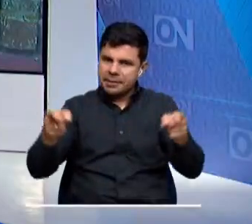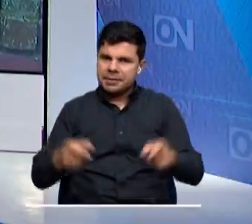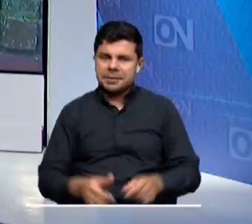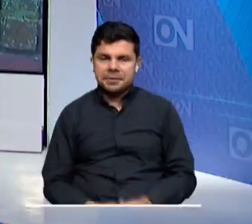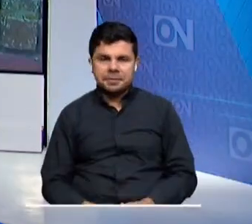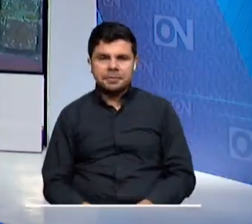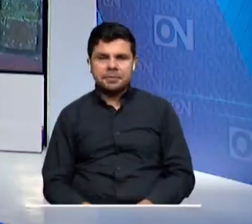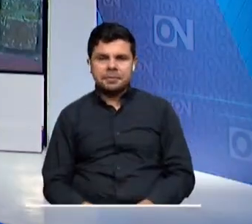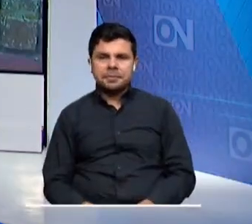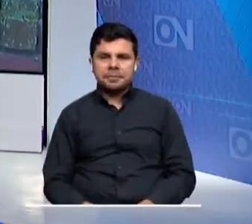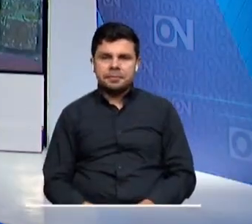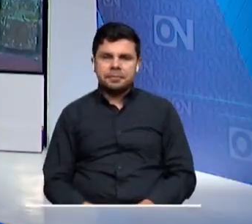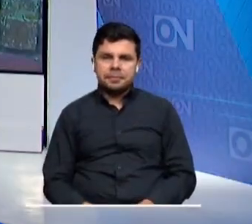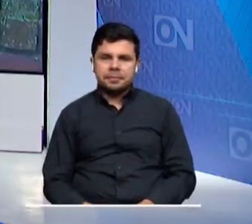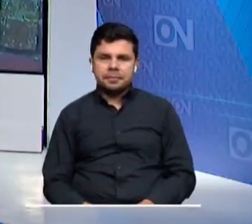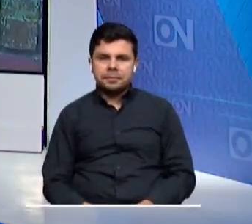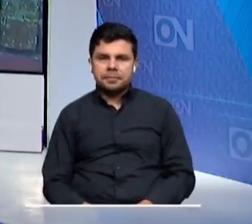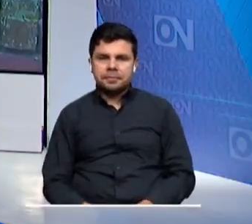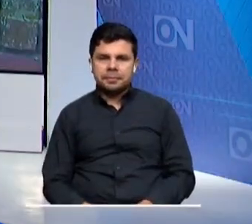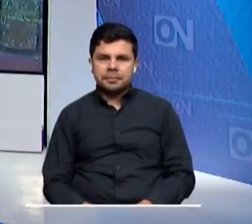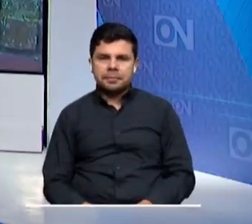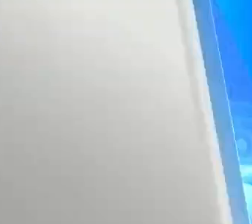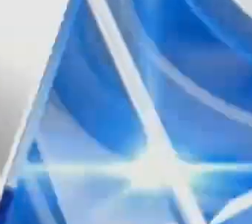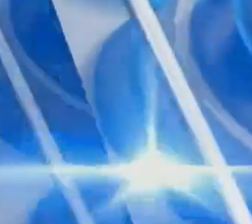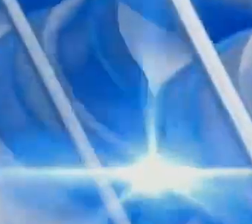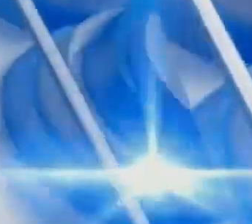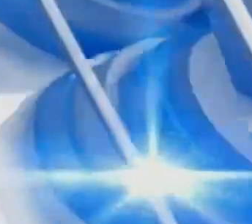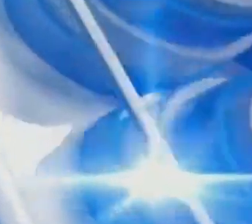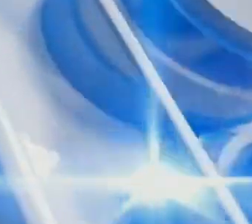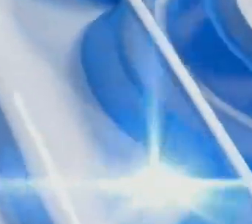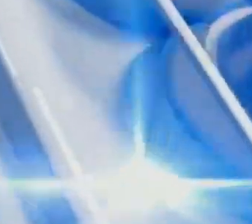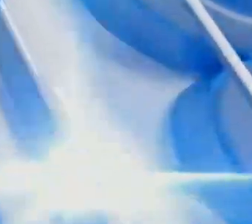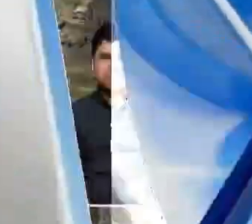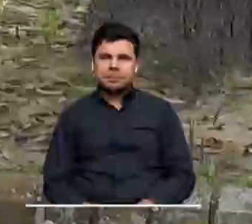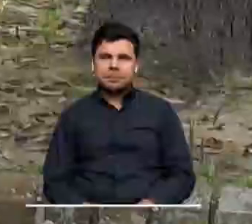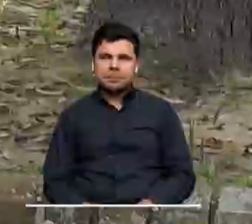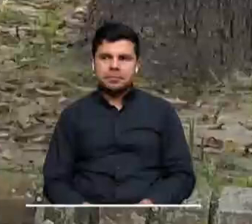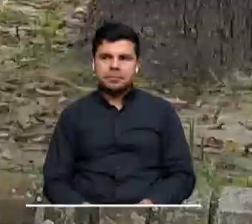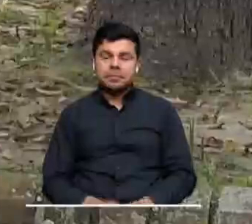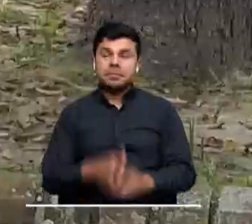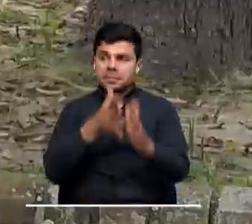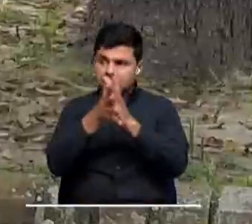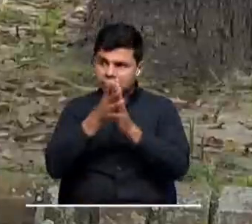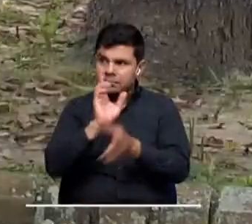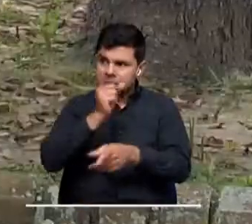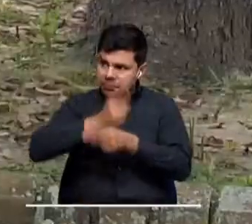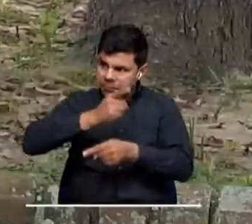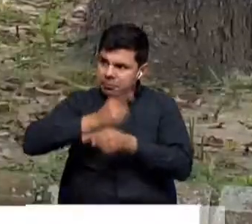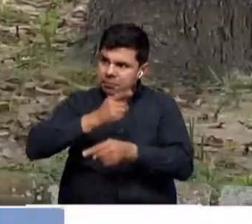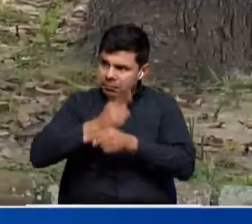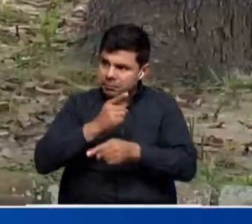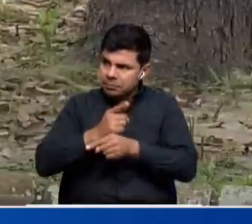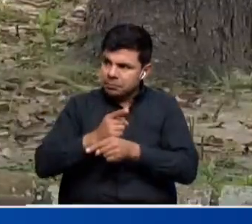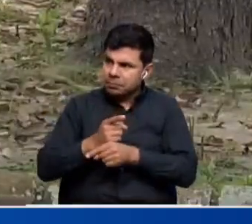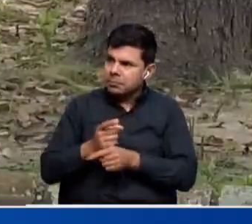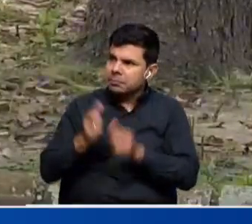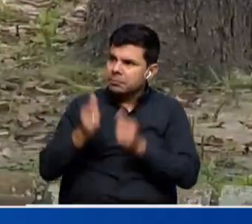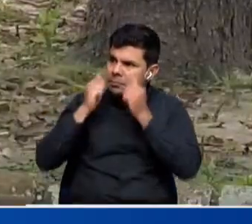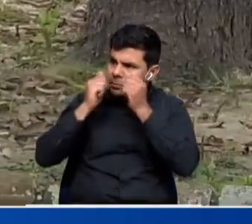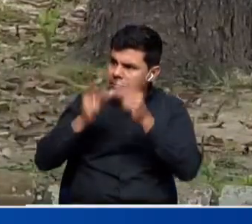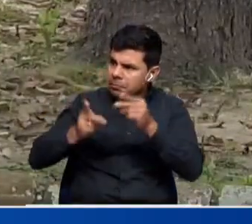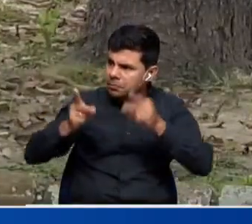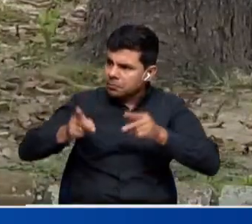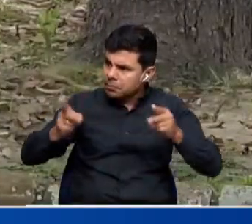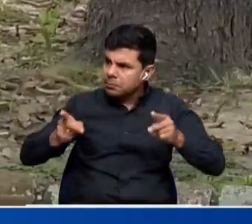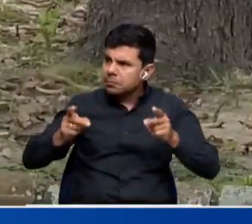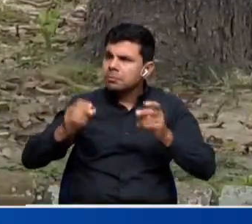La preocupación permanece en Barranca Bermeja desde los centros clínicos, desde donde siguen haciendo un llamado a los que lideran